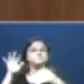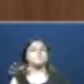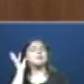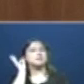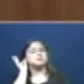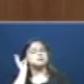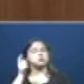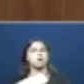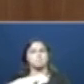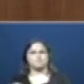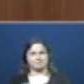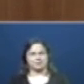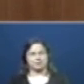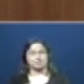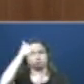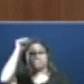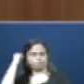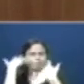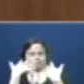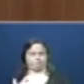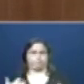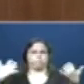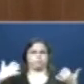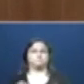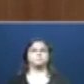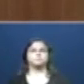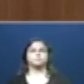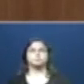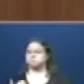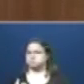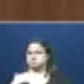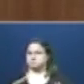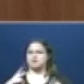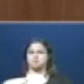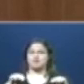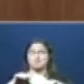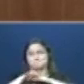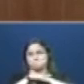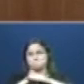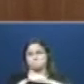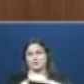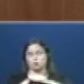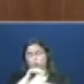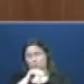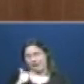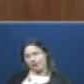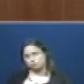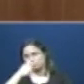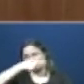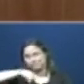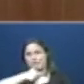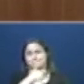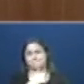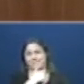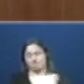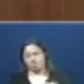señora presidenta señoras y señores procuradores termino ya pidiéndoles Perdón por haber abusado de su paciencia